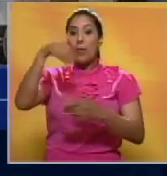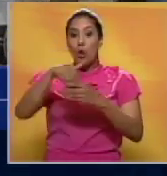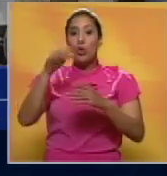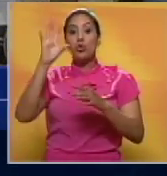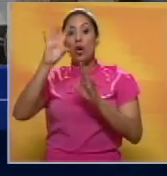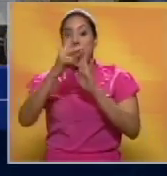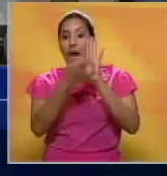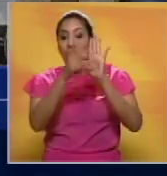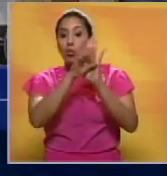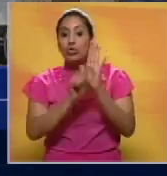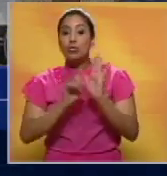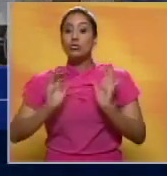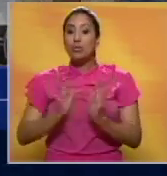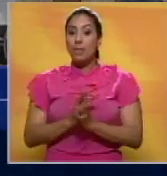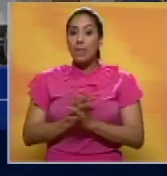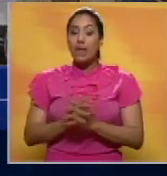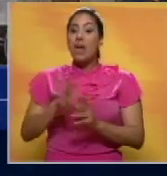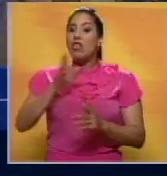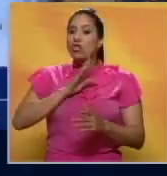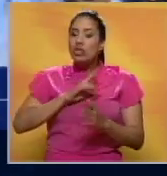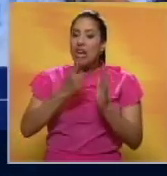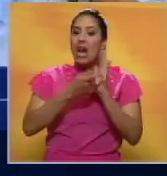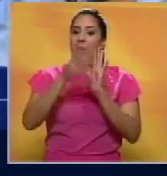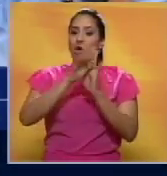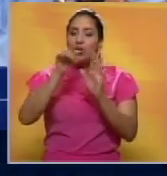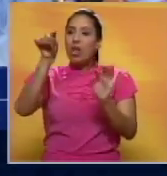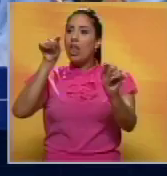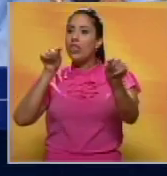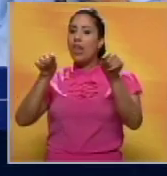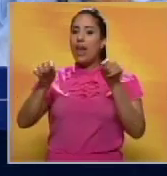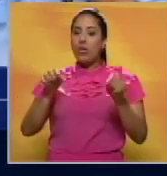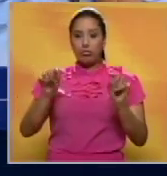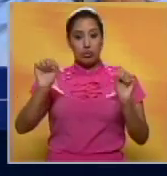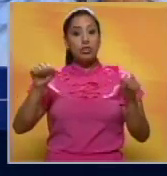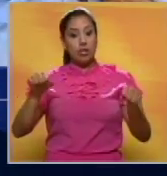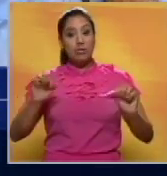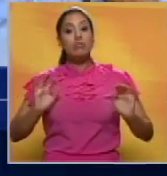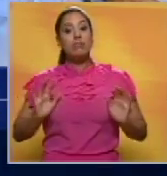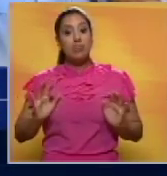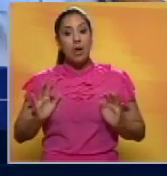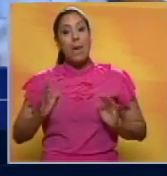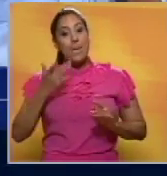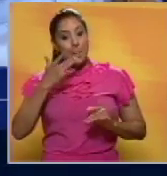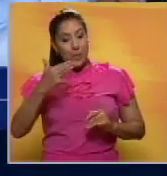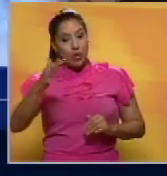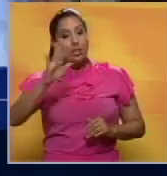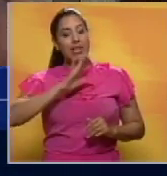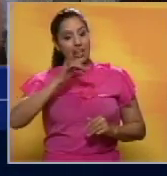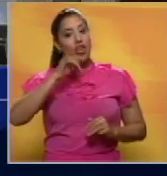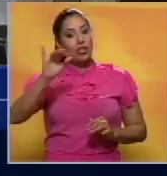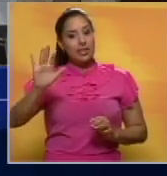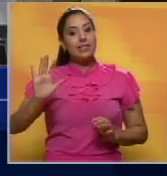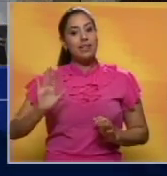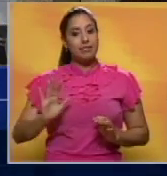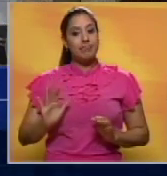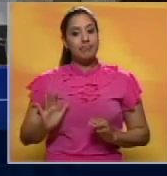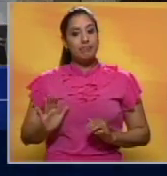de los constituyentes. Que vamos a poner a los constituyentes a dedo. ¿Sí? Pronto van a tener noticias.